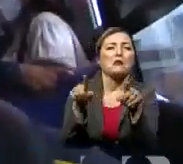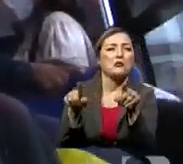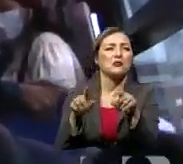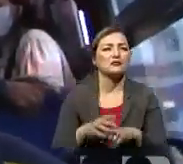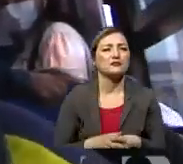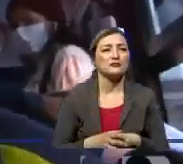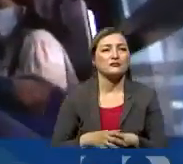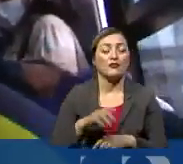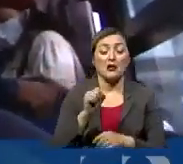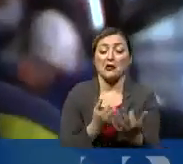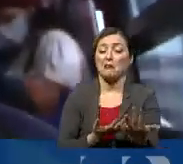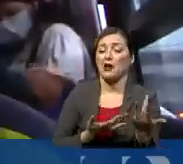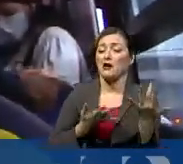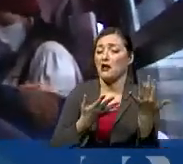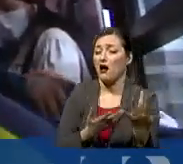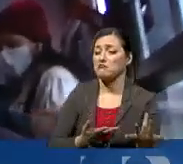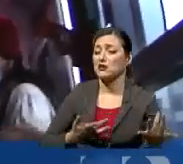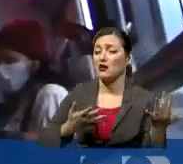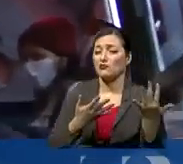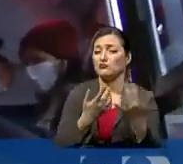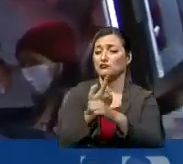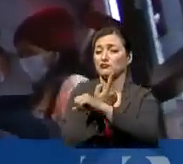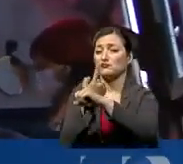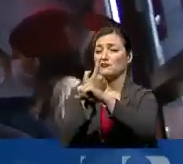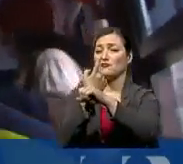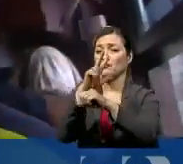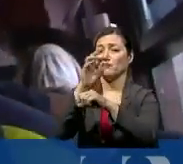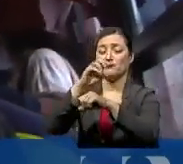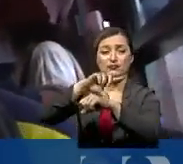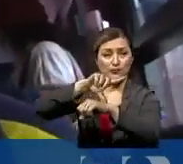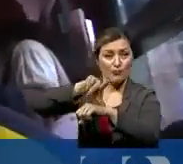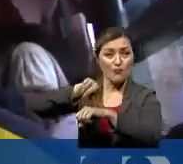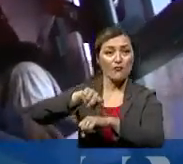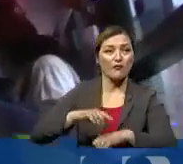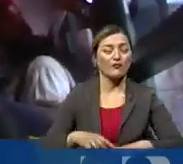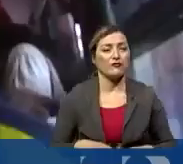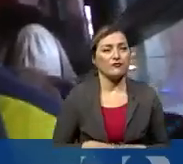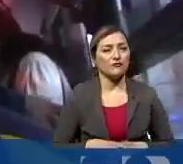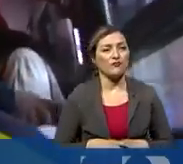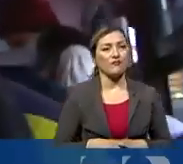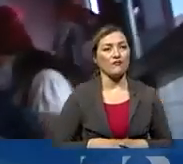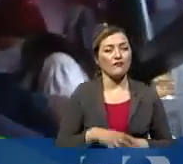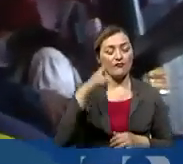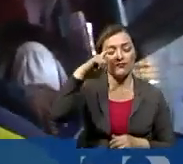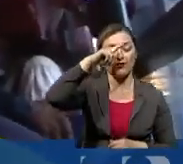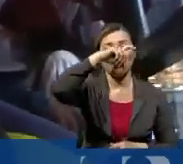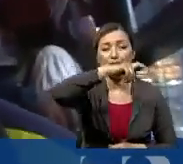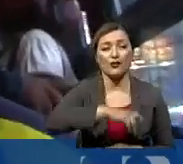debemos de esperar, toda la gente espera una hora, media hora. La verdad es que está muy difícil